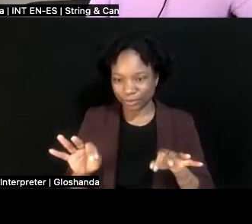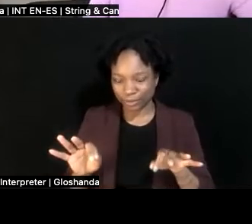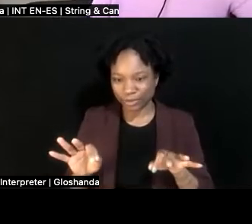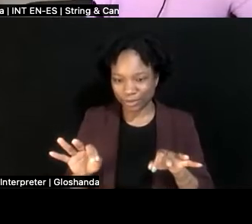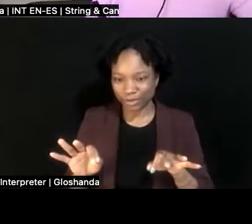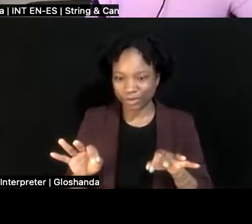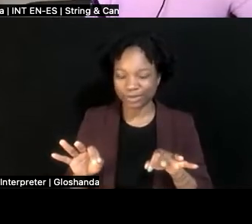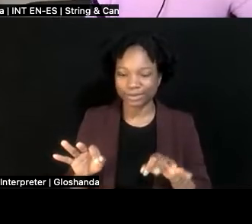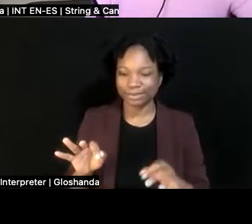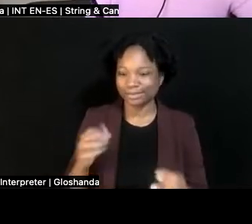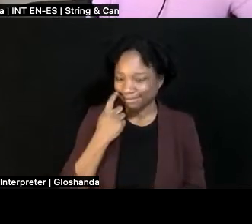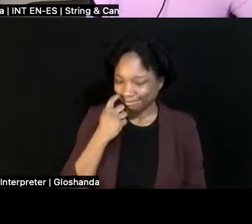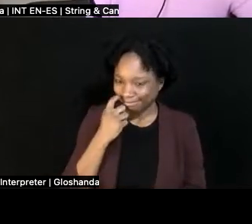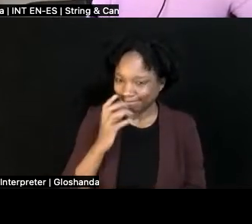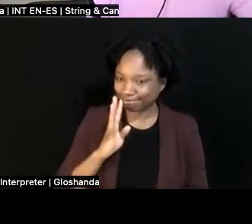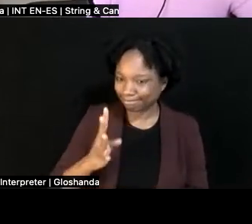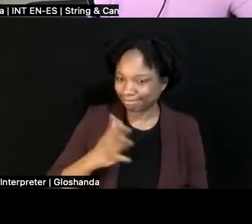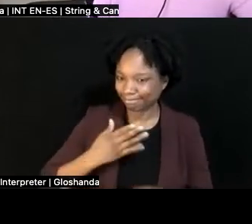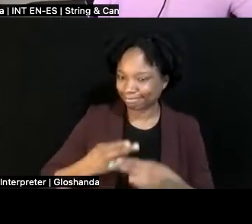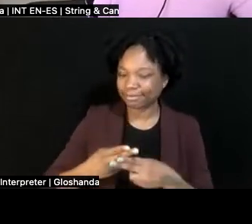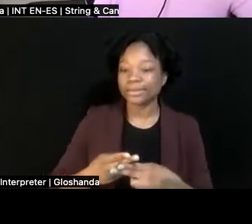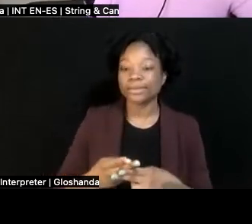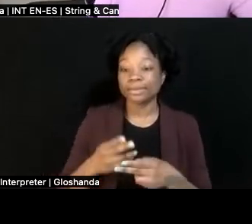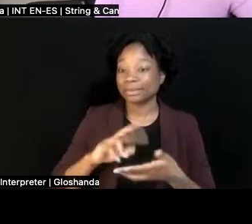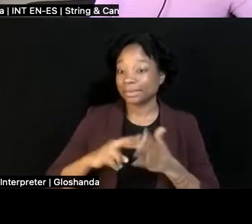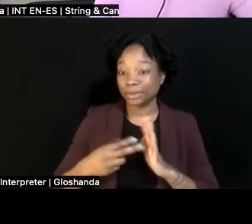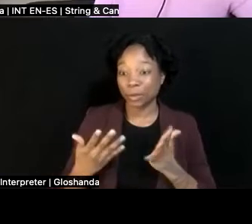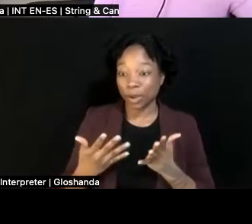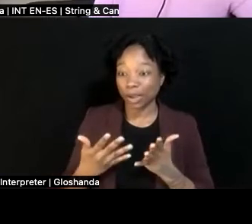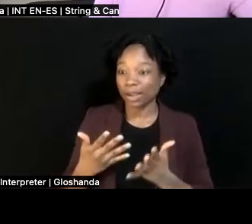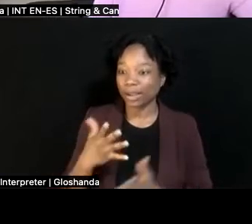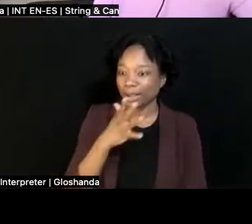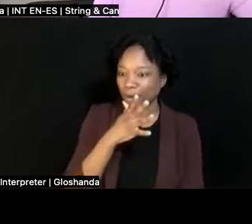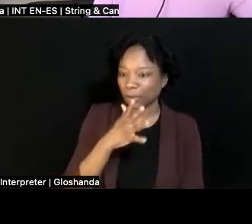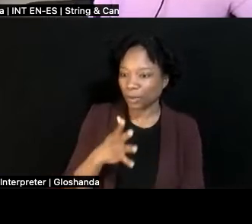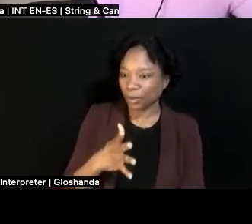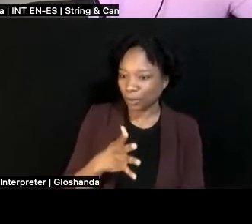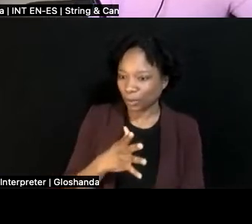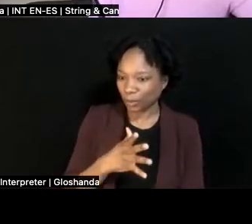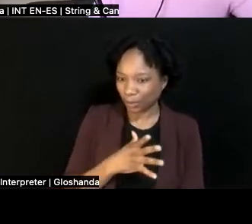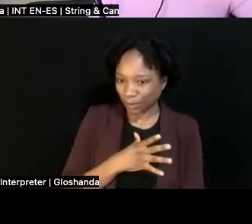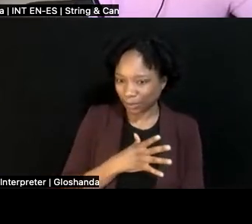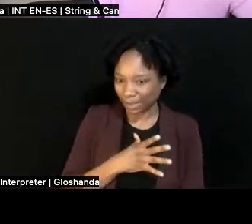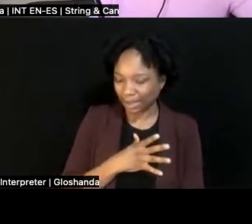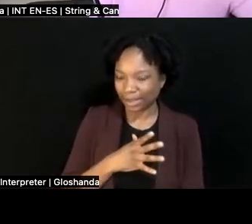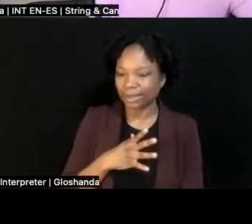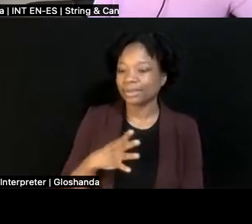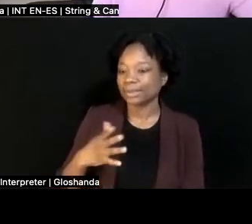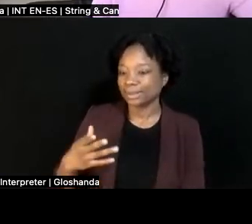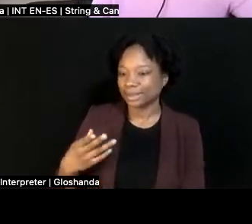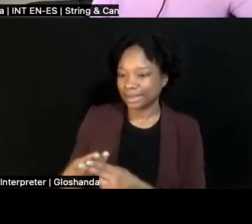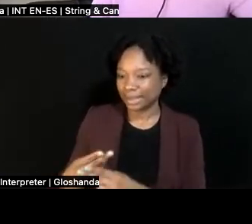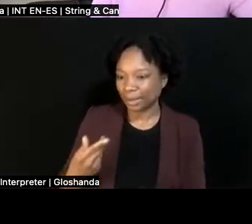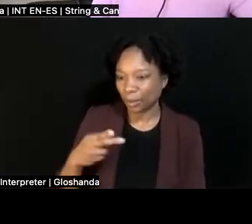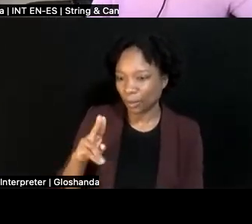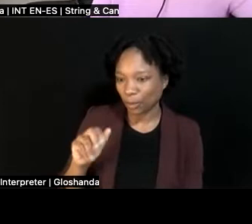Cuñapotururu, que significa mujer flor contenta.